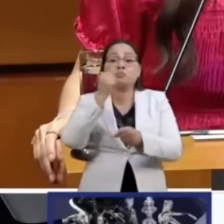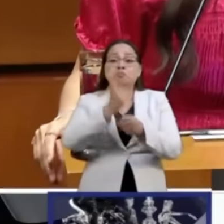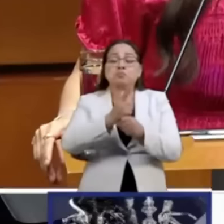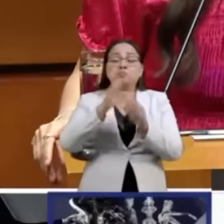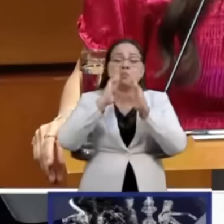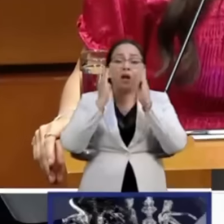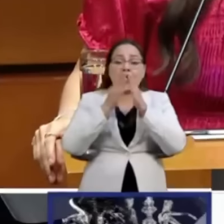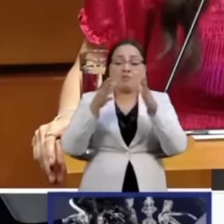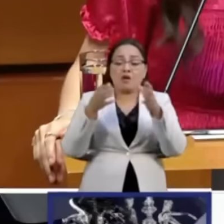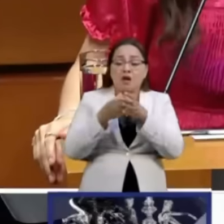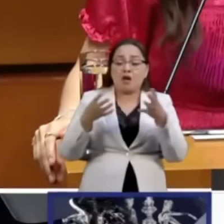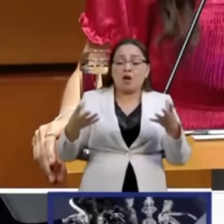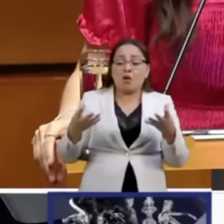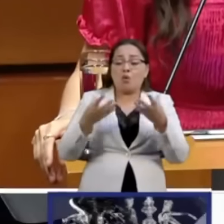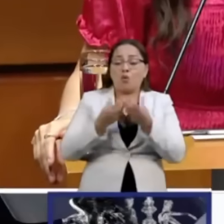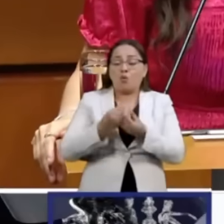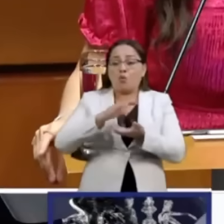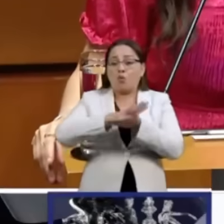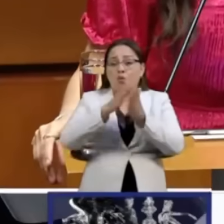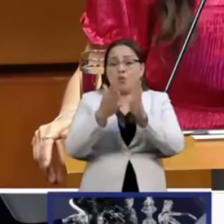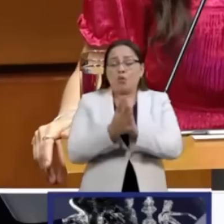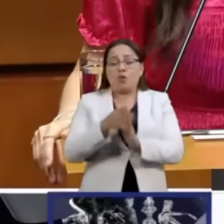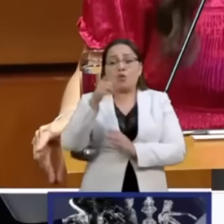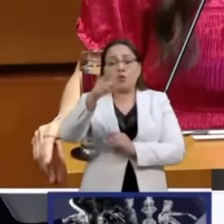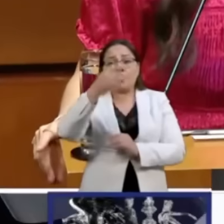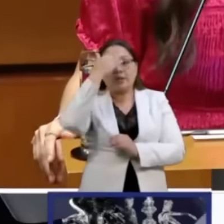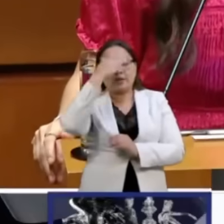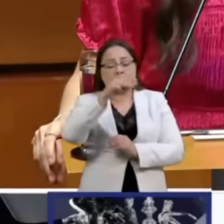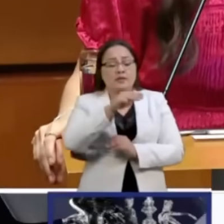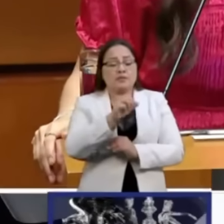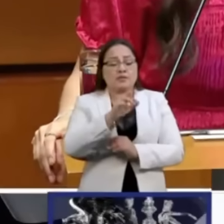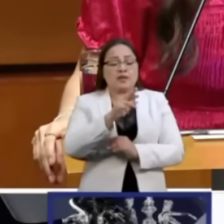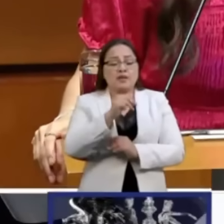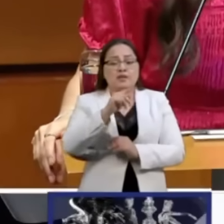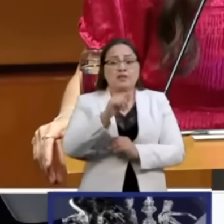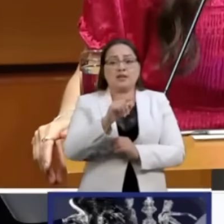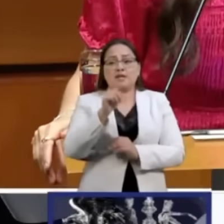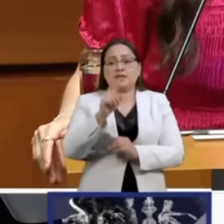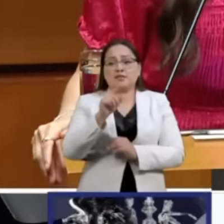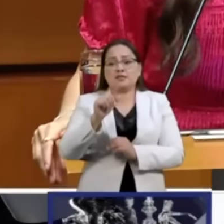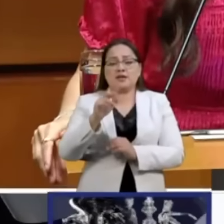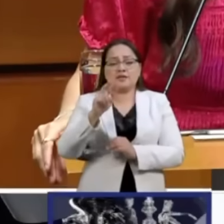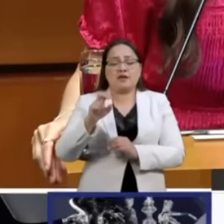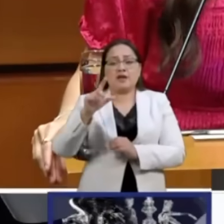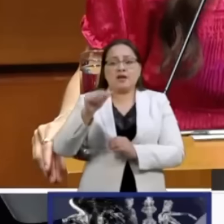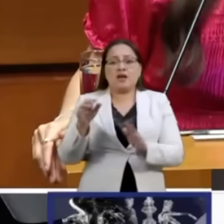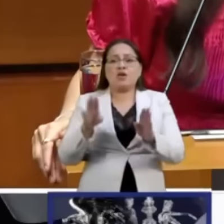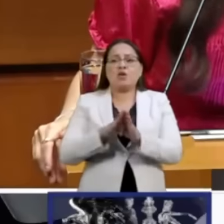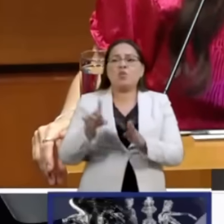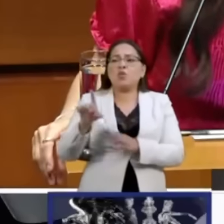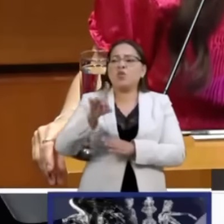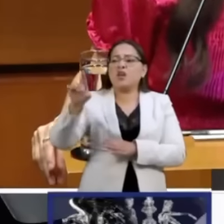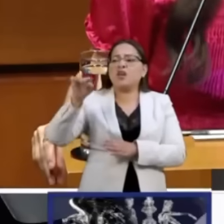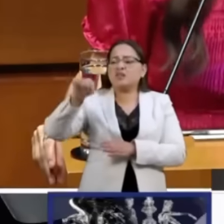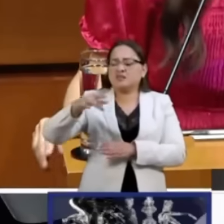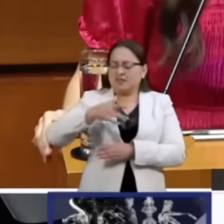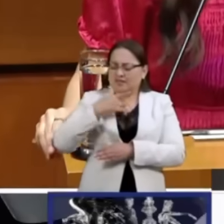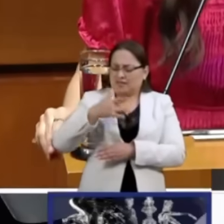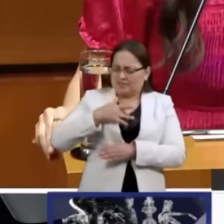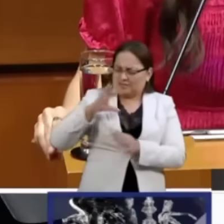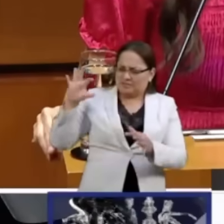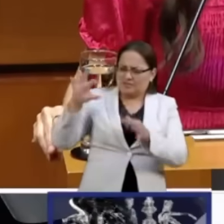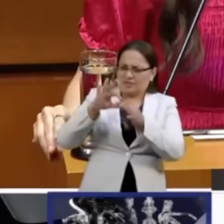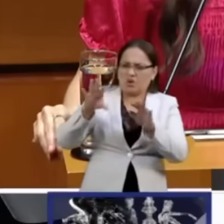la participación de la diputada Margarita Zavala y qué congruencia hay en la derecha para hablar de las